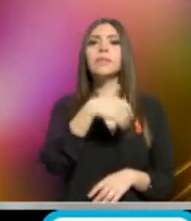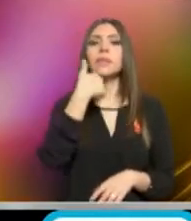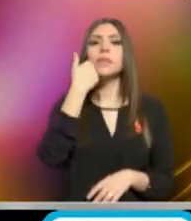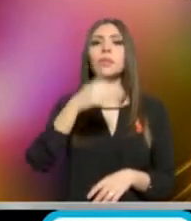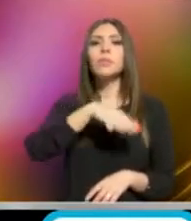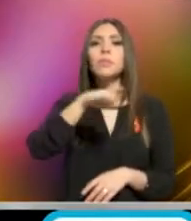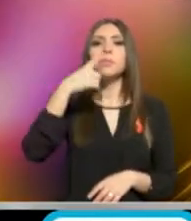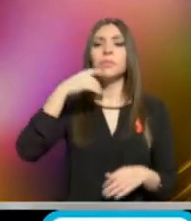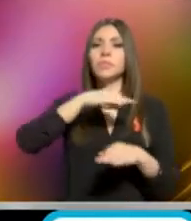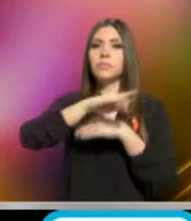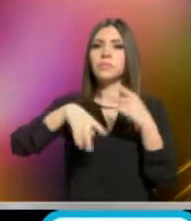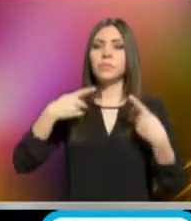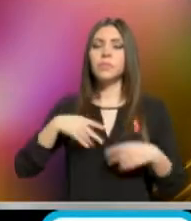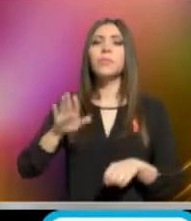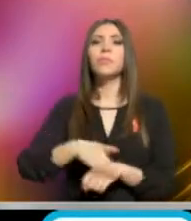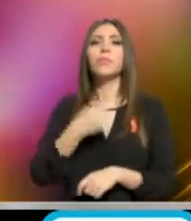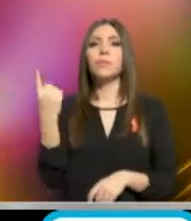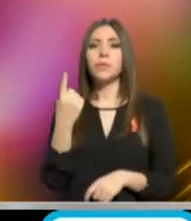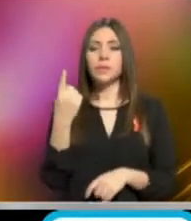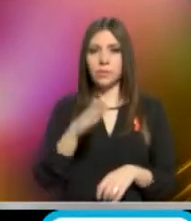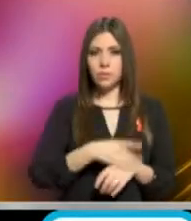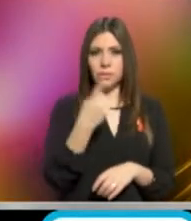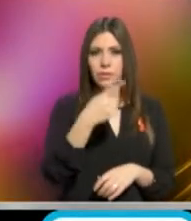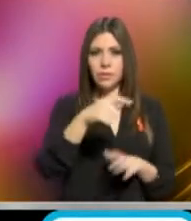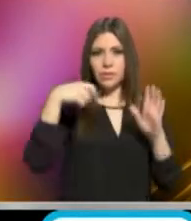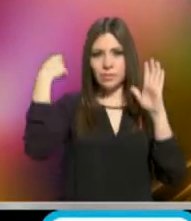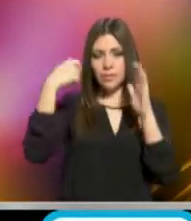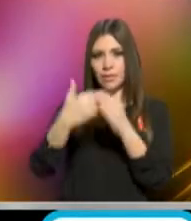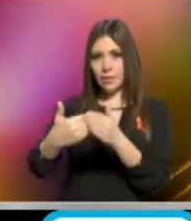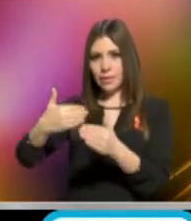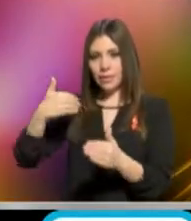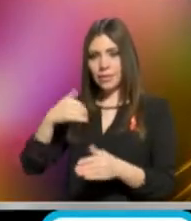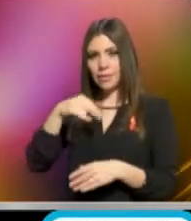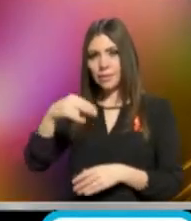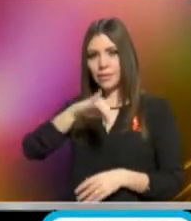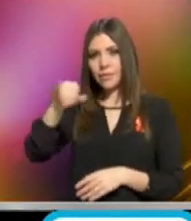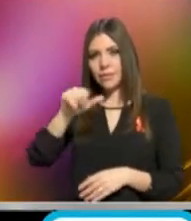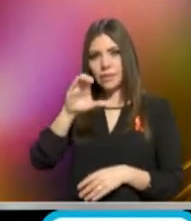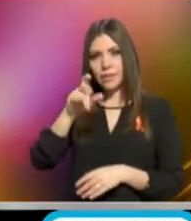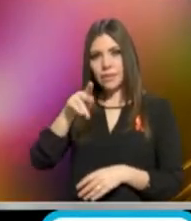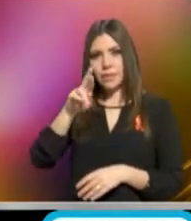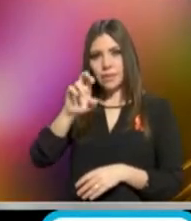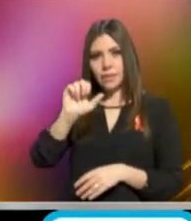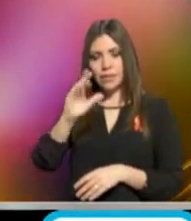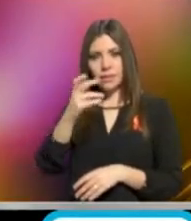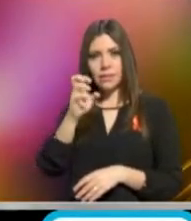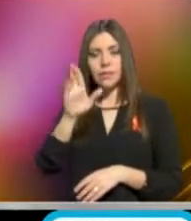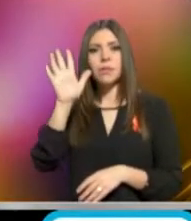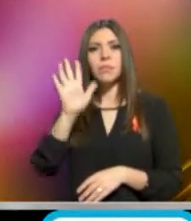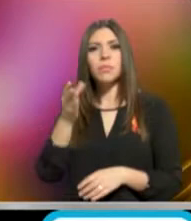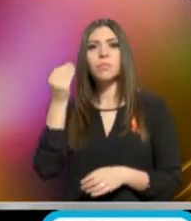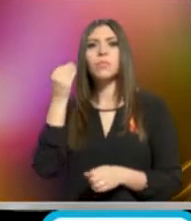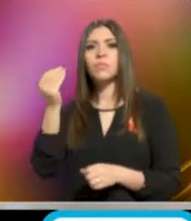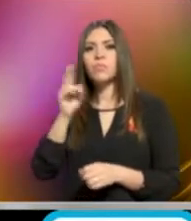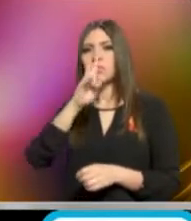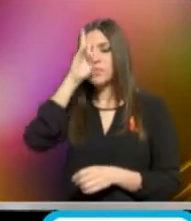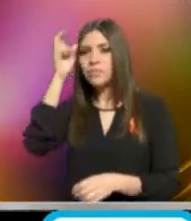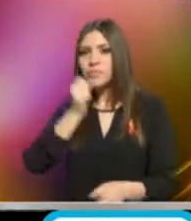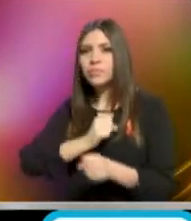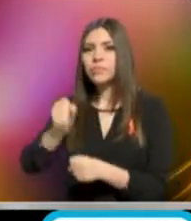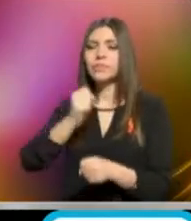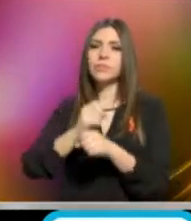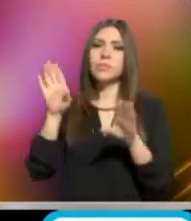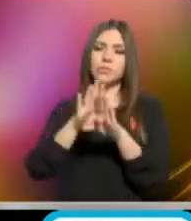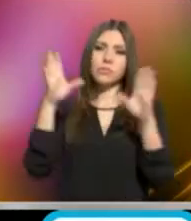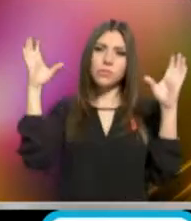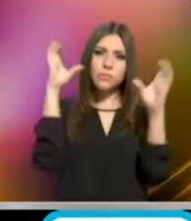para todo público. ¿Por qué lo digo? Porque la película anterior, Jack Reacher, era muy violenta, era muy oscura, sí era como para un público ¿Qué adolescentes clasificación fue y